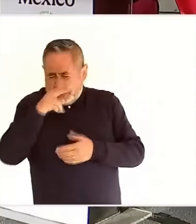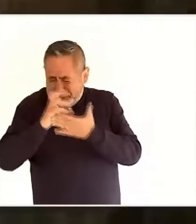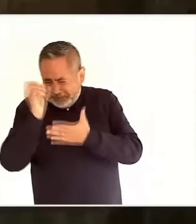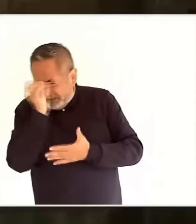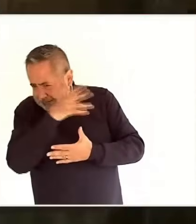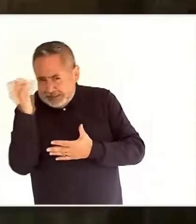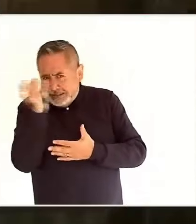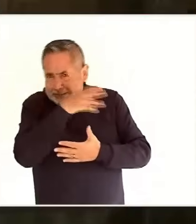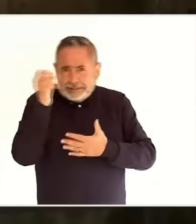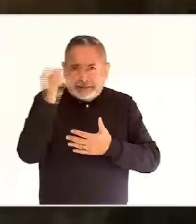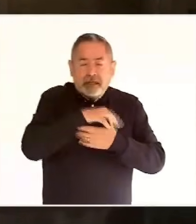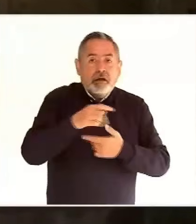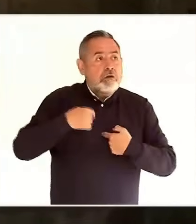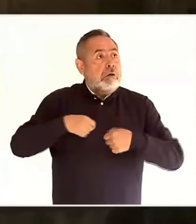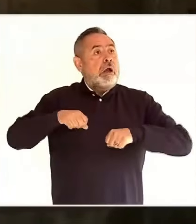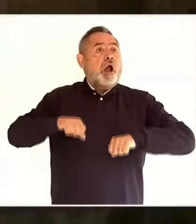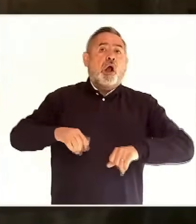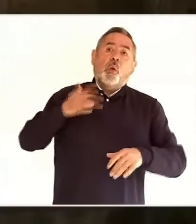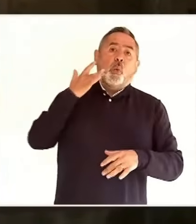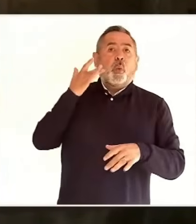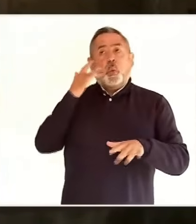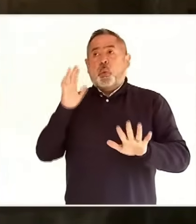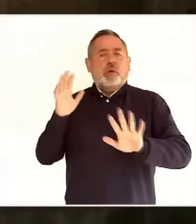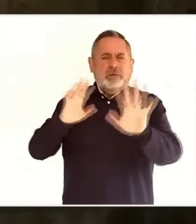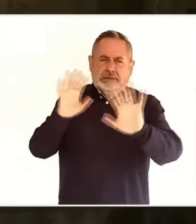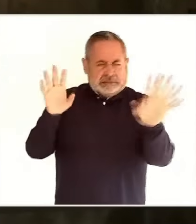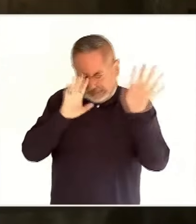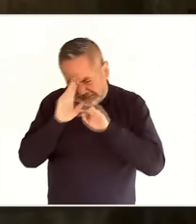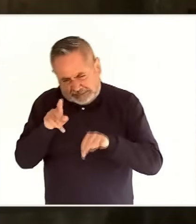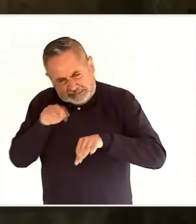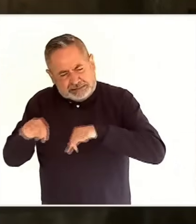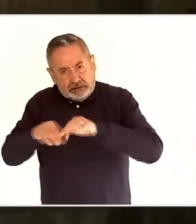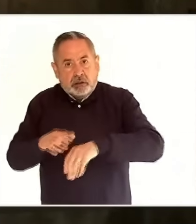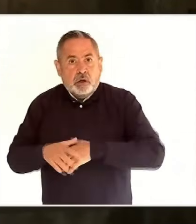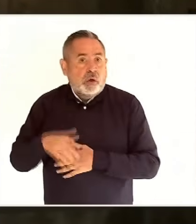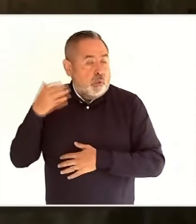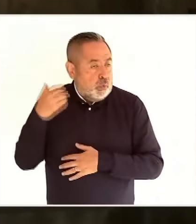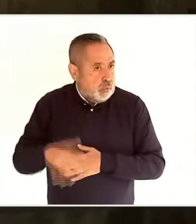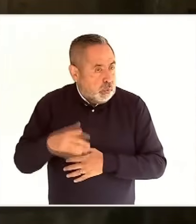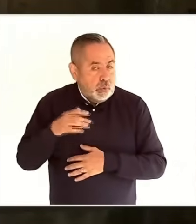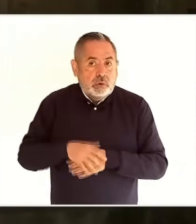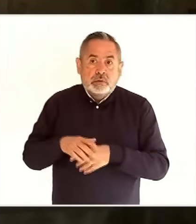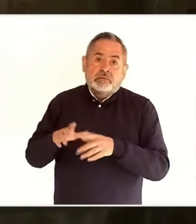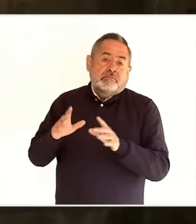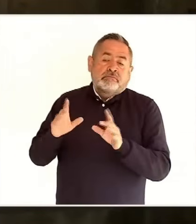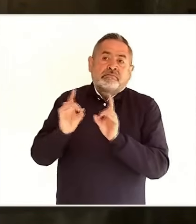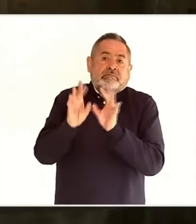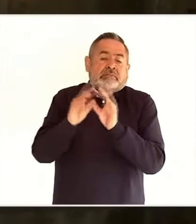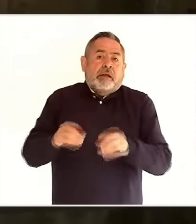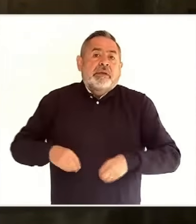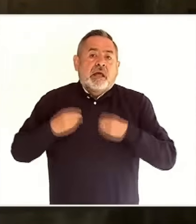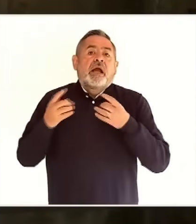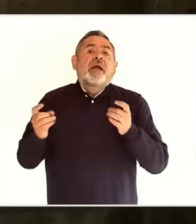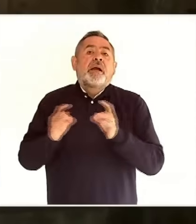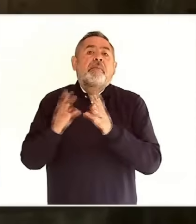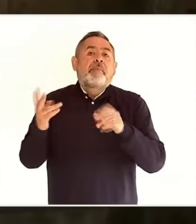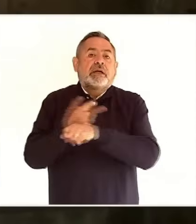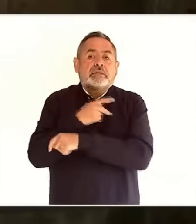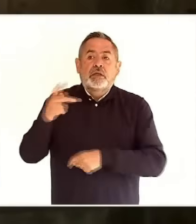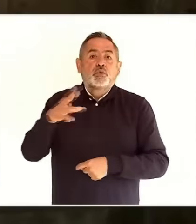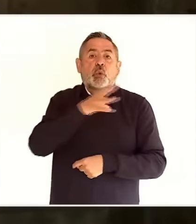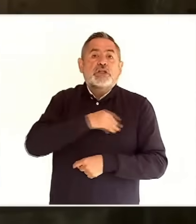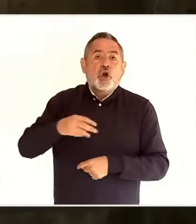privilegios. El destino puso a prueba su fortaleza de la manera más cruel. La pérdida de 2 de sus